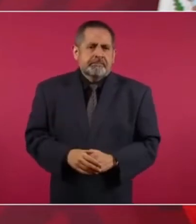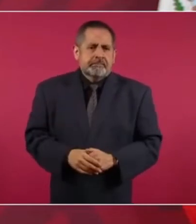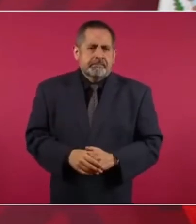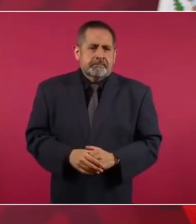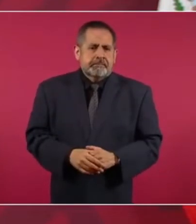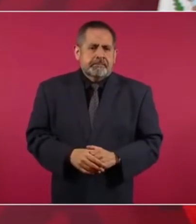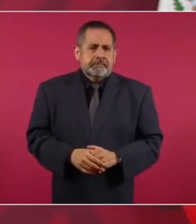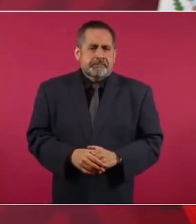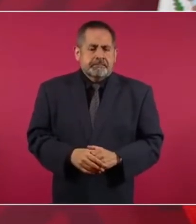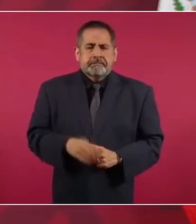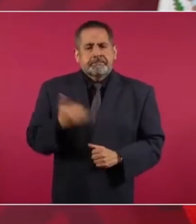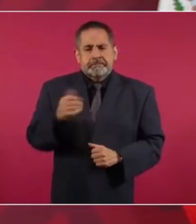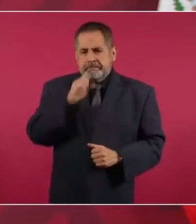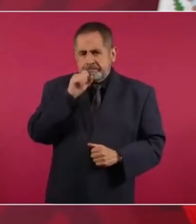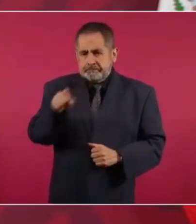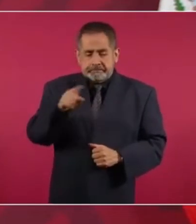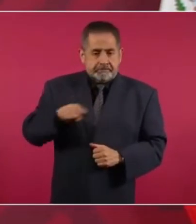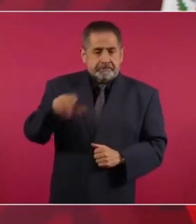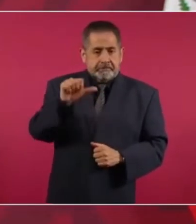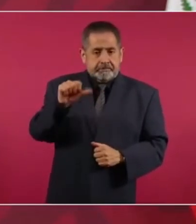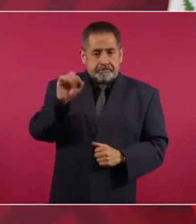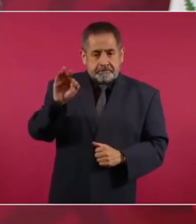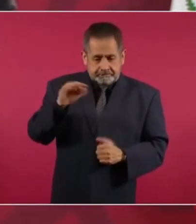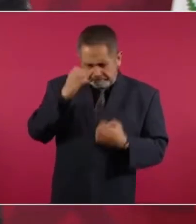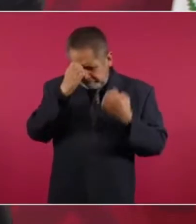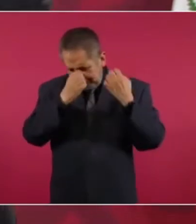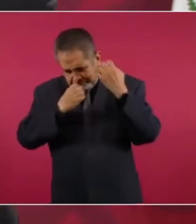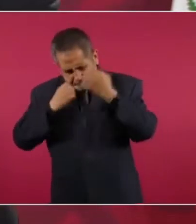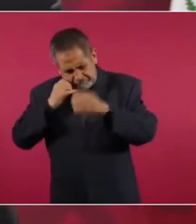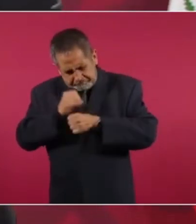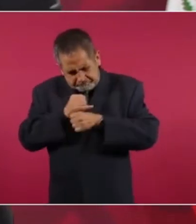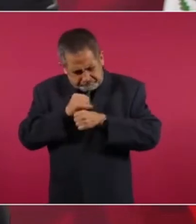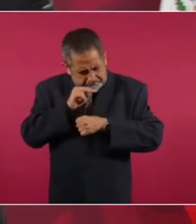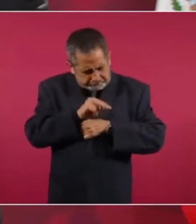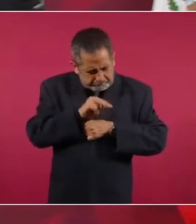Y están haciendo auditorías,